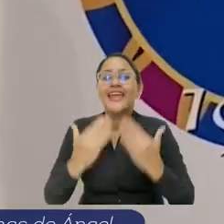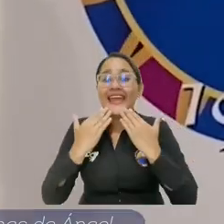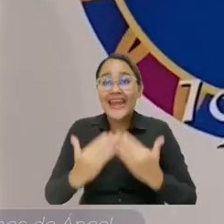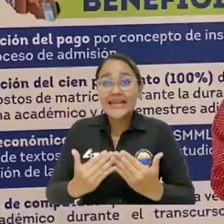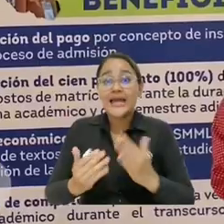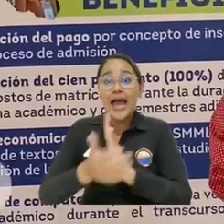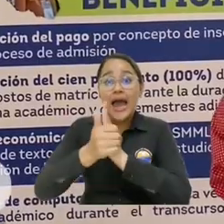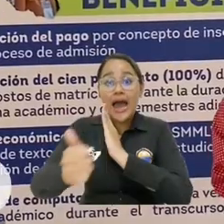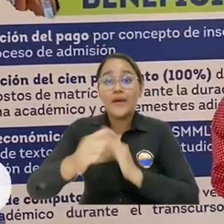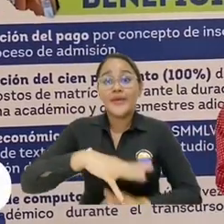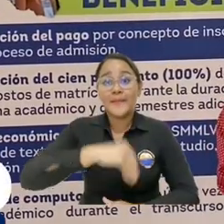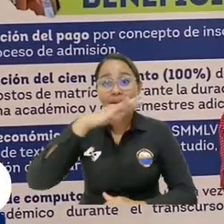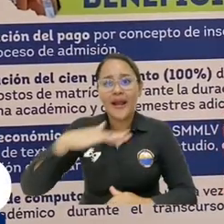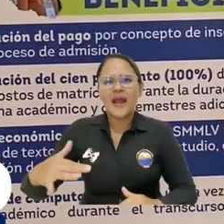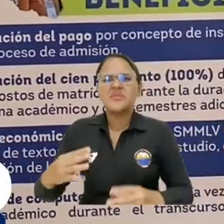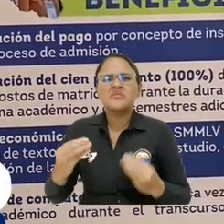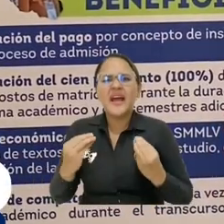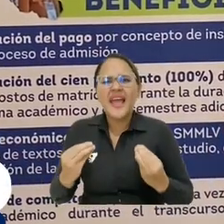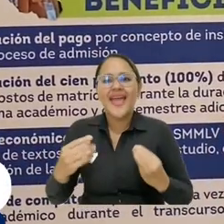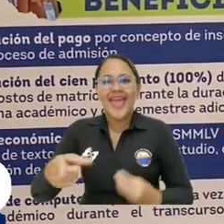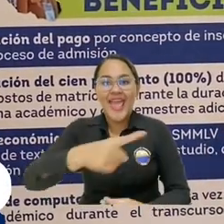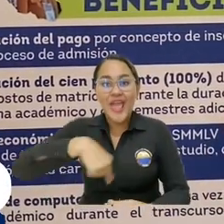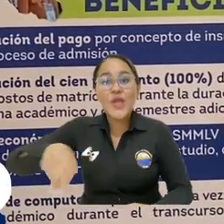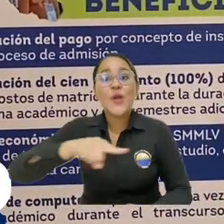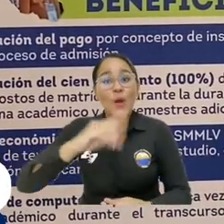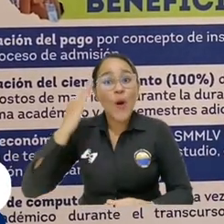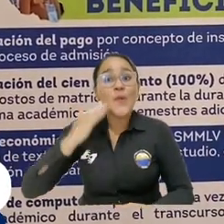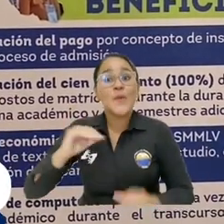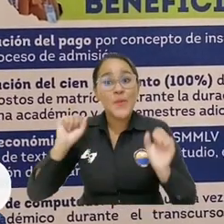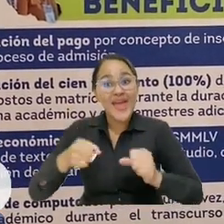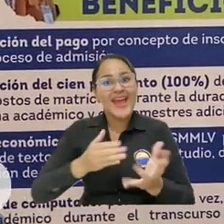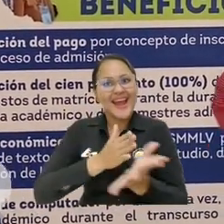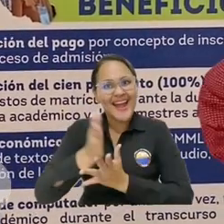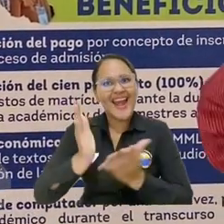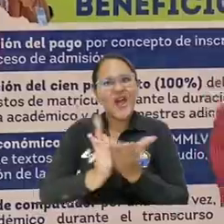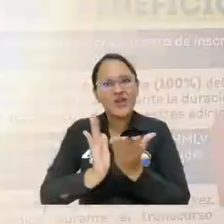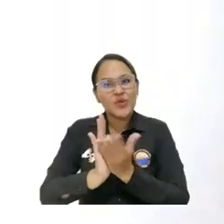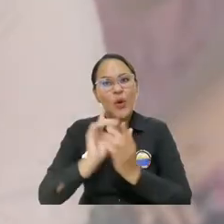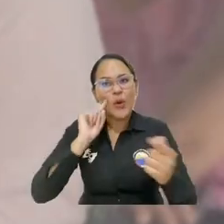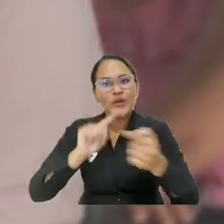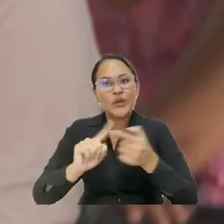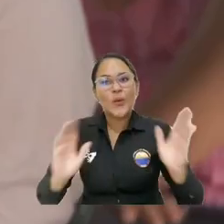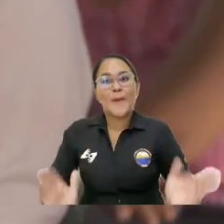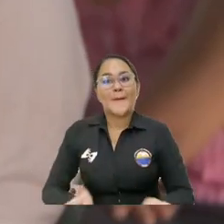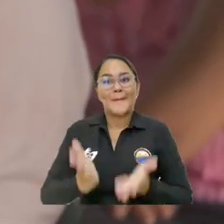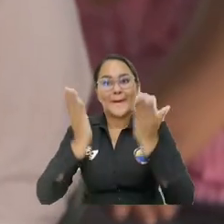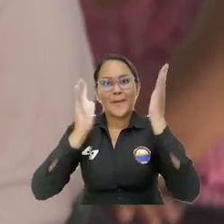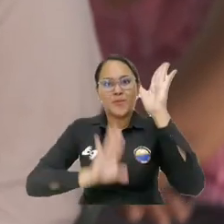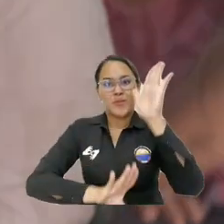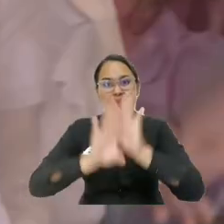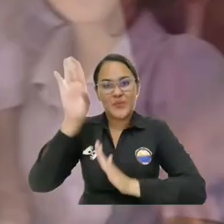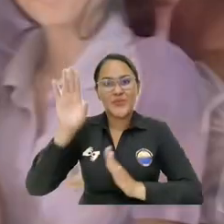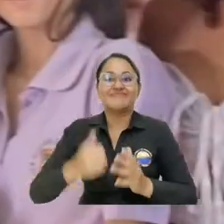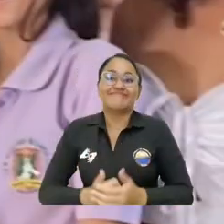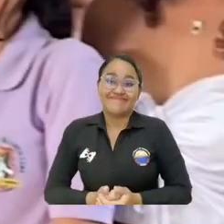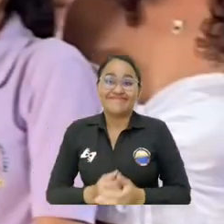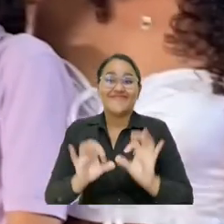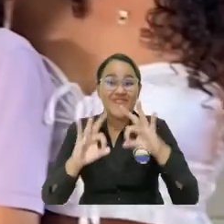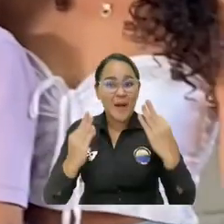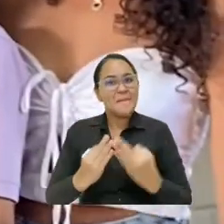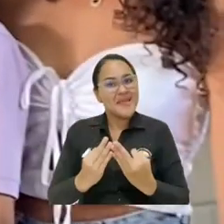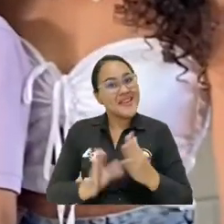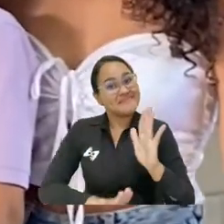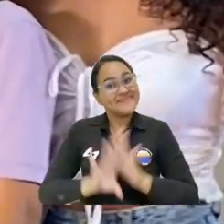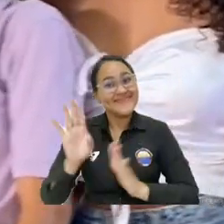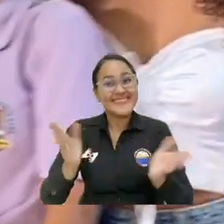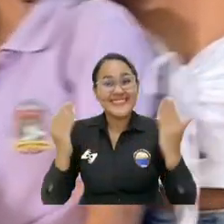Talento Magdalena. Gracias a este programa los jóvenes pueden ejercer una carrera y por supuesto pueden salir adelante mediante este programa con